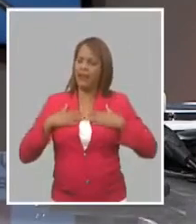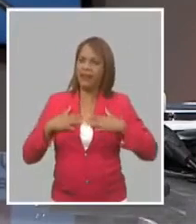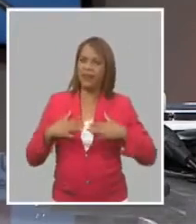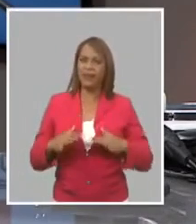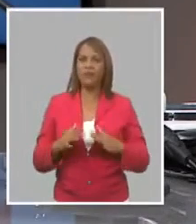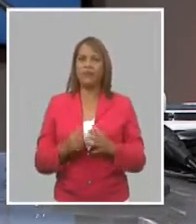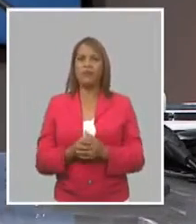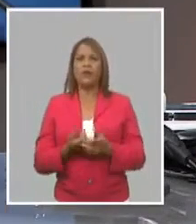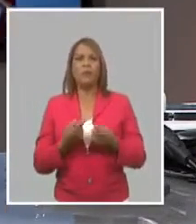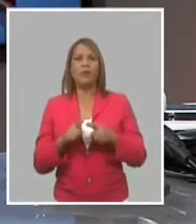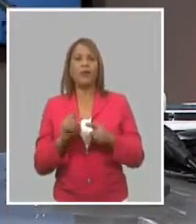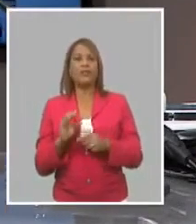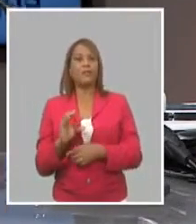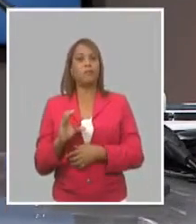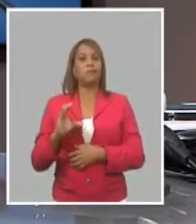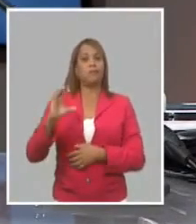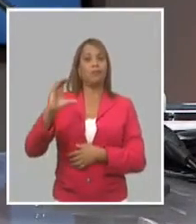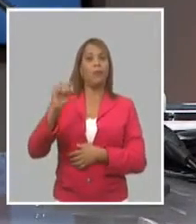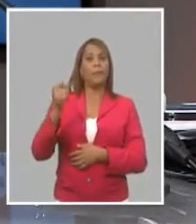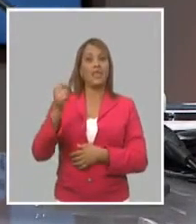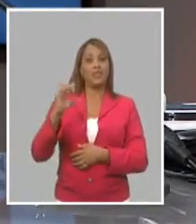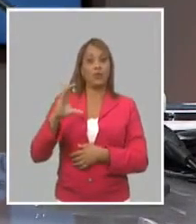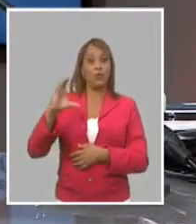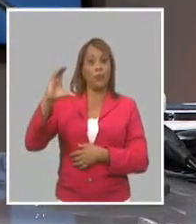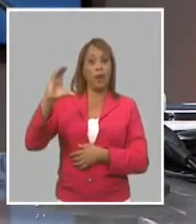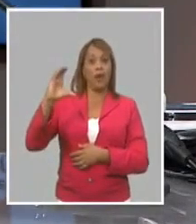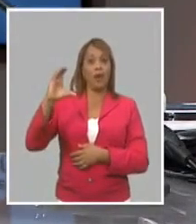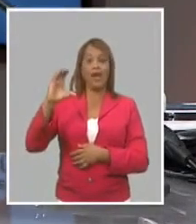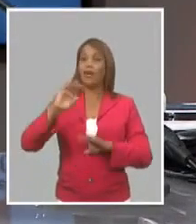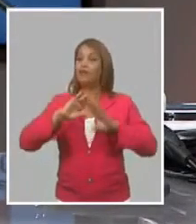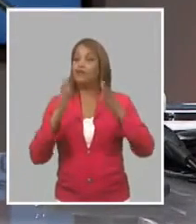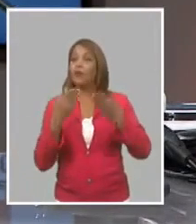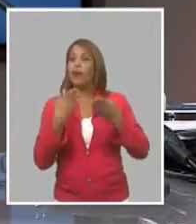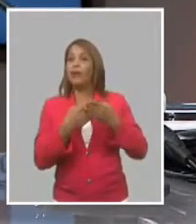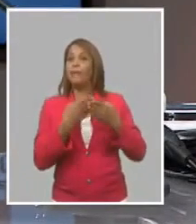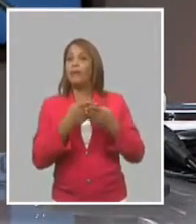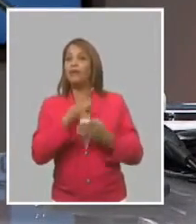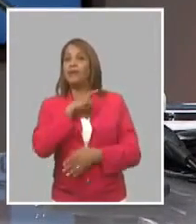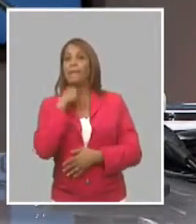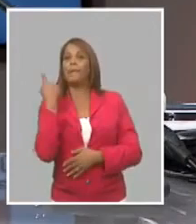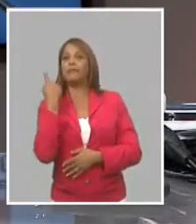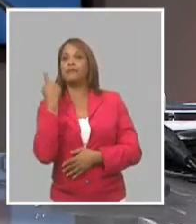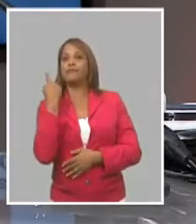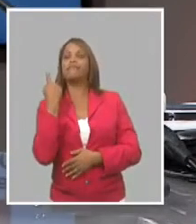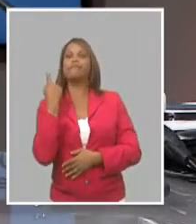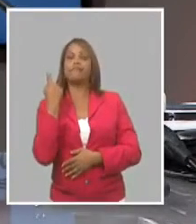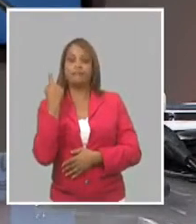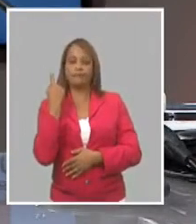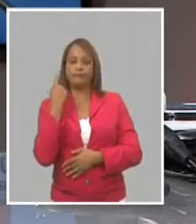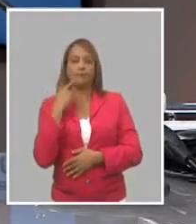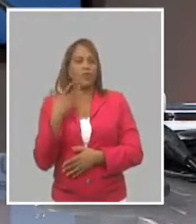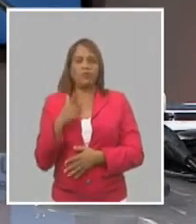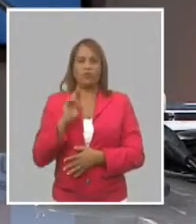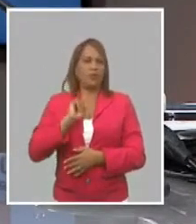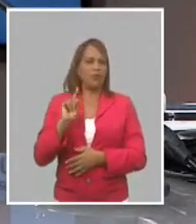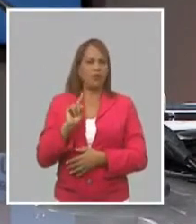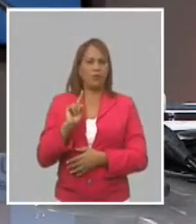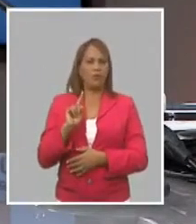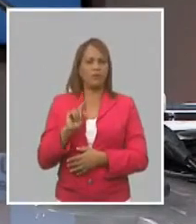Porque si no hay crecimiento de los precios mayoristas, todas las empresas en Cuba se irían a pérdida. No nos podemos asustar por